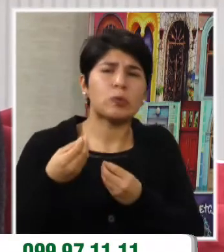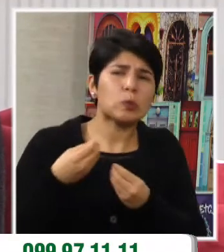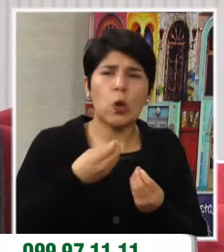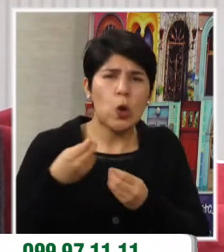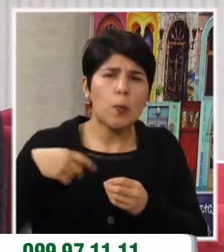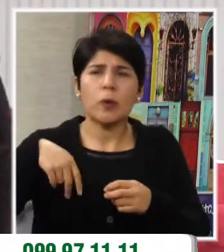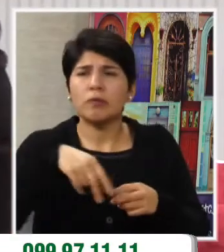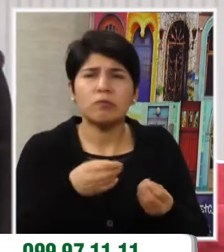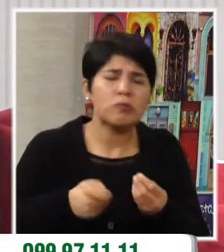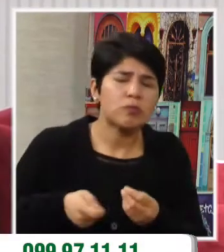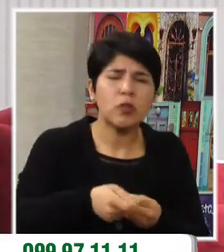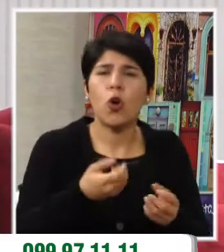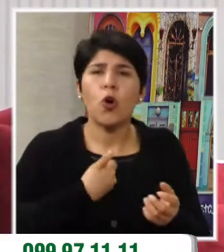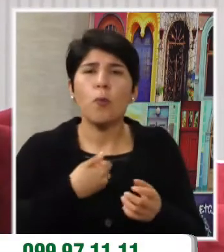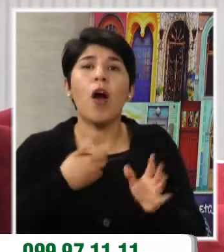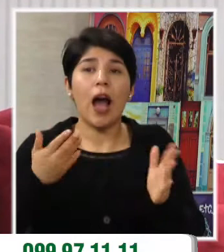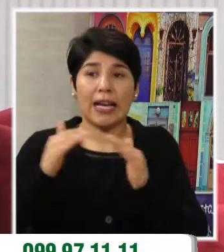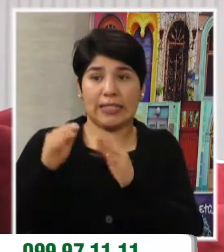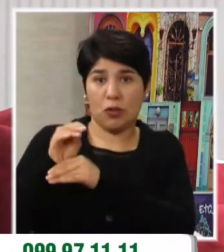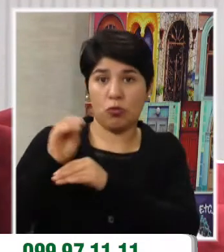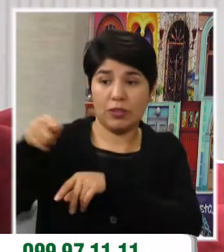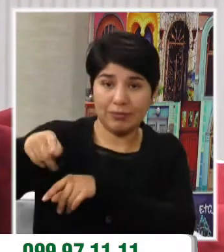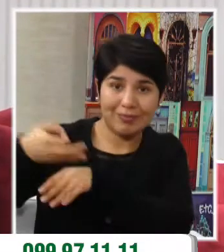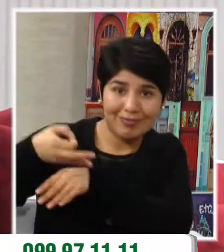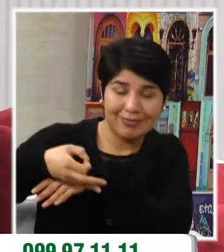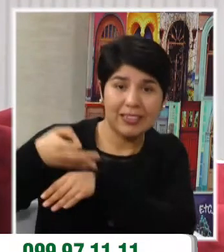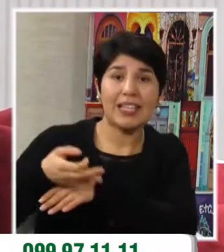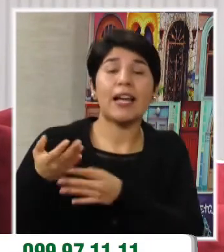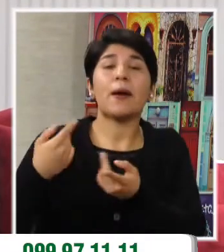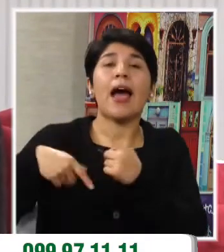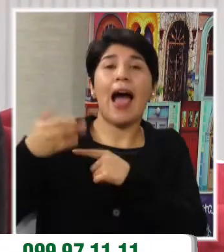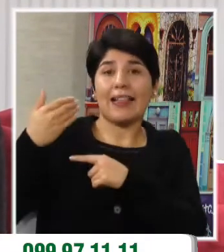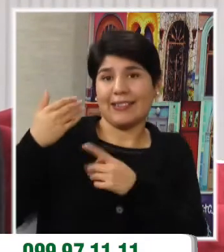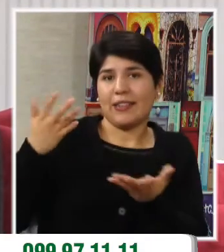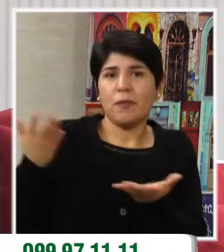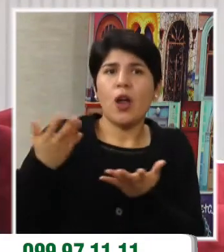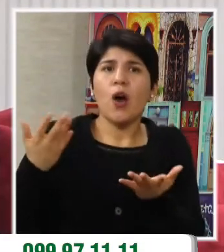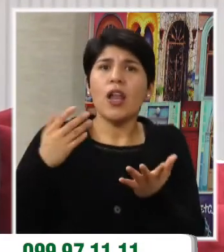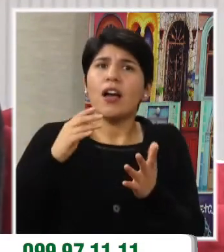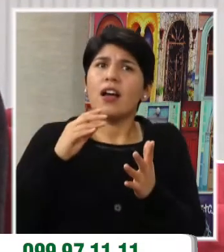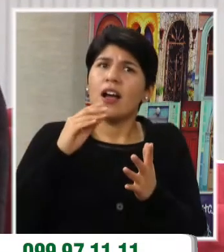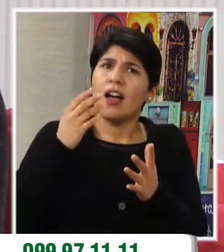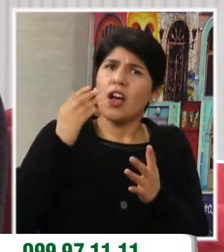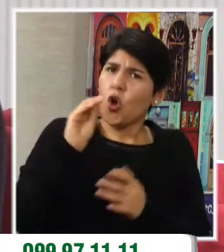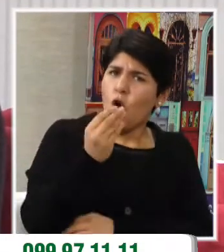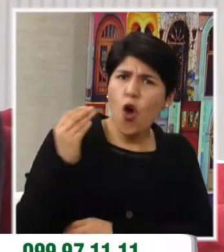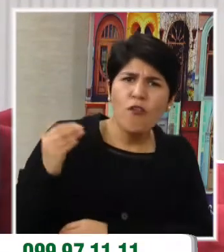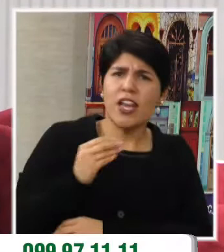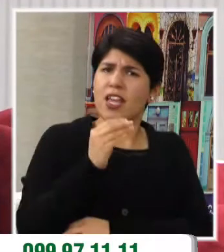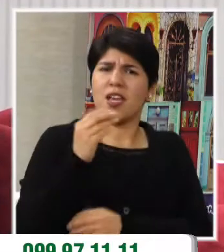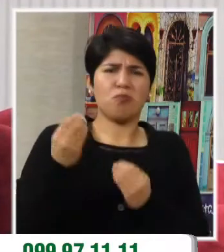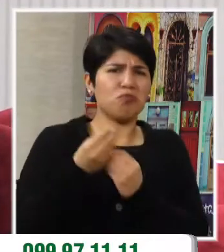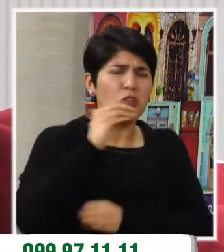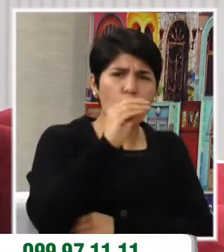en este momento no de a poquito y muchos muchos chiquitines jóvenes muchos que quieren cuando me refiero a